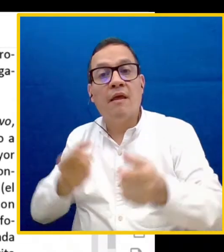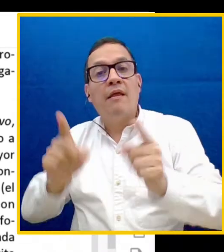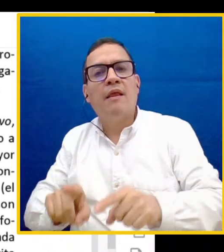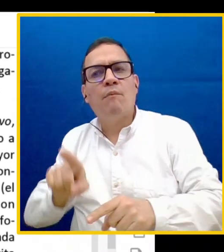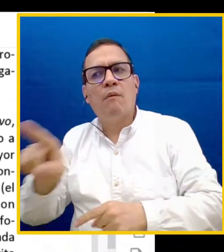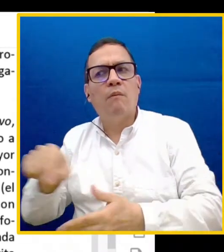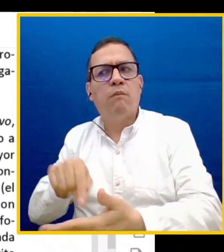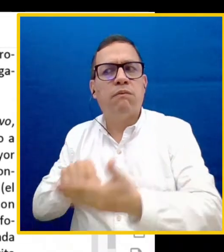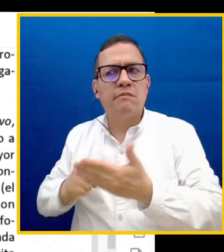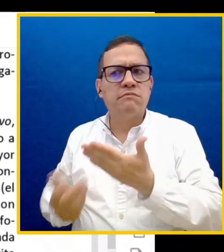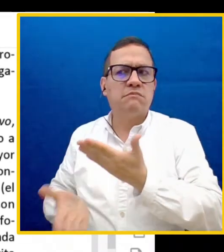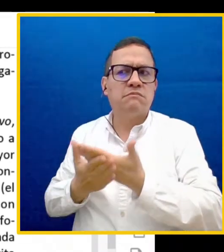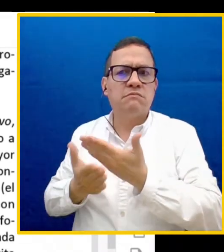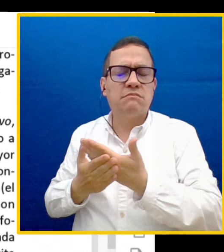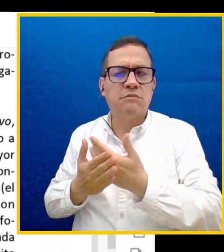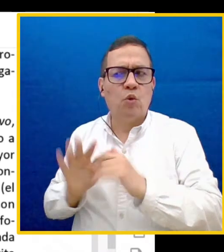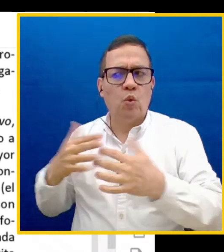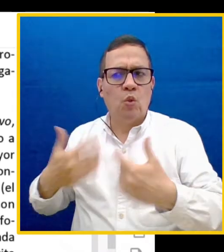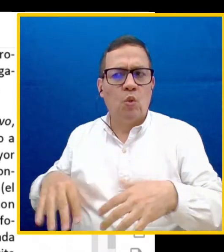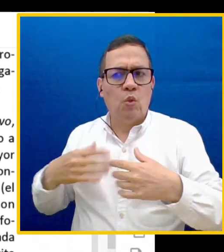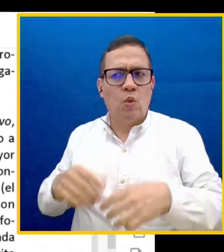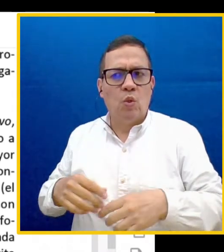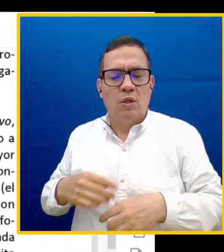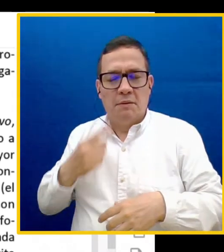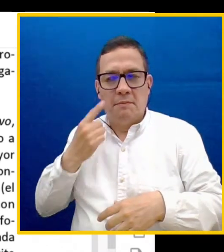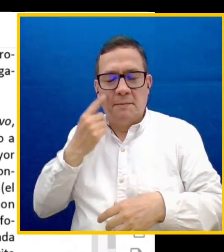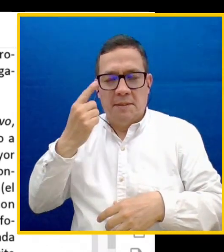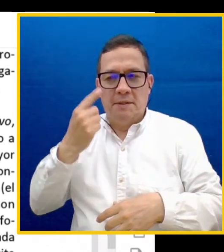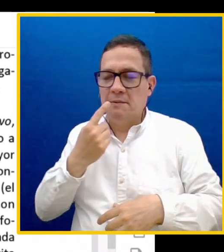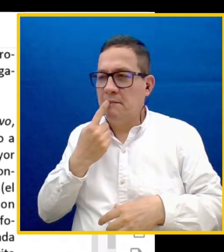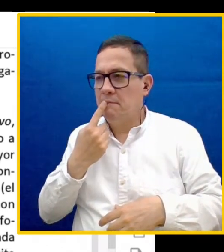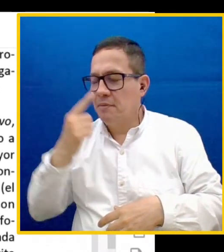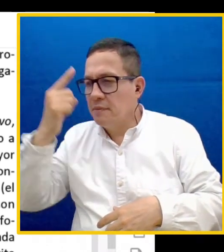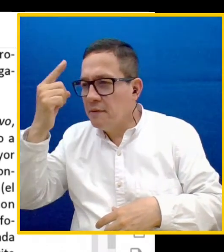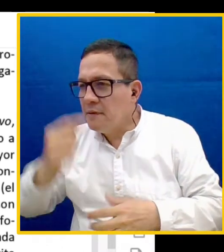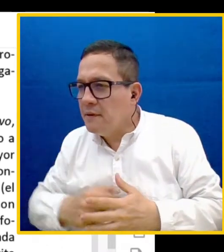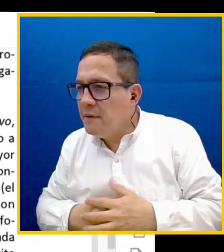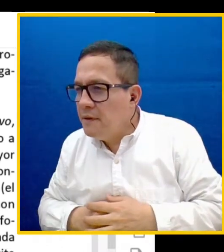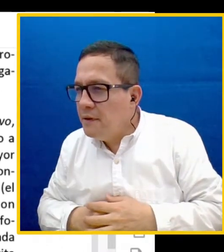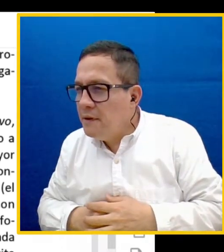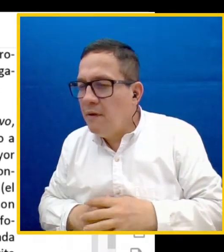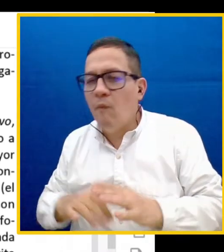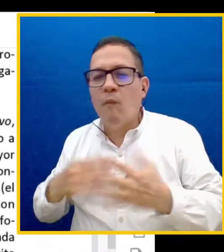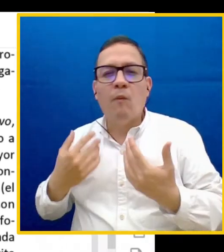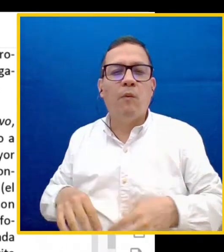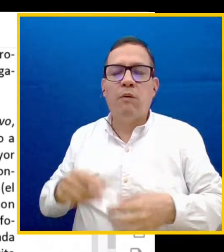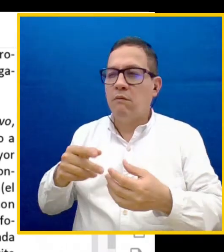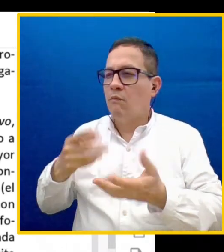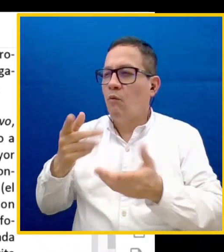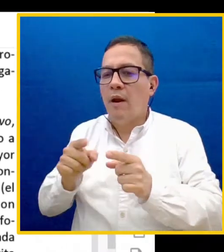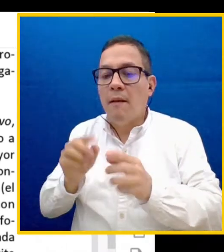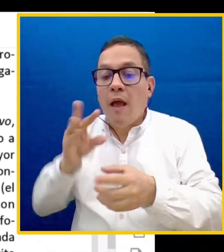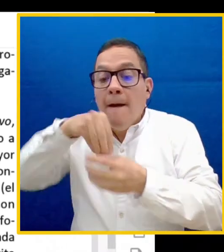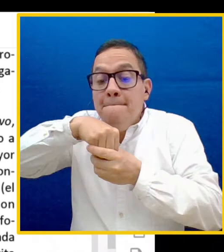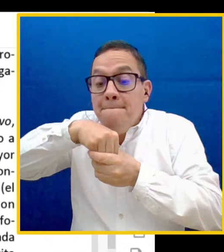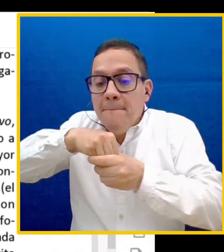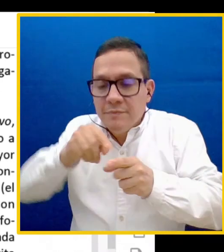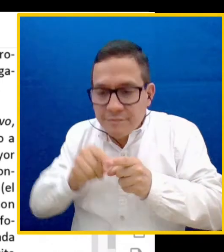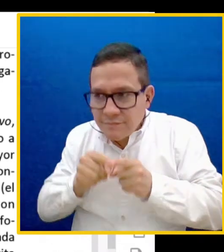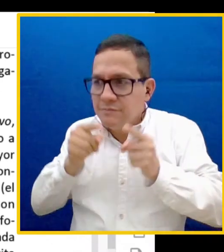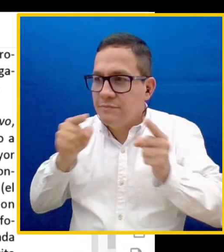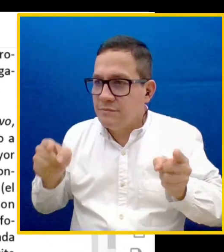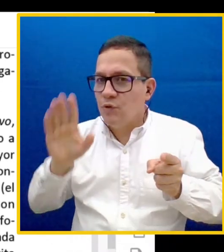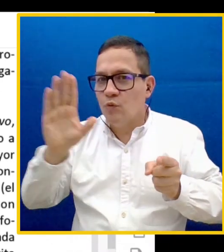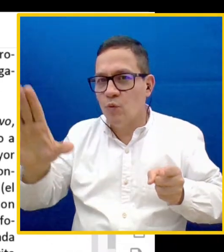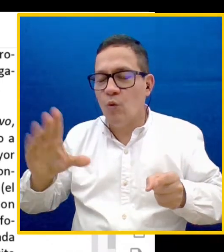una mirada cargada de frescura, incluyendo de forma explícita en la investigación el punto de vista del